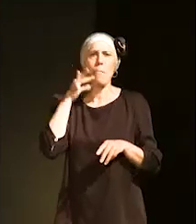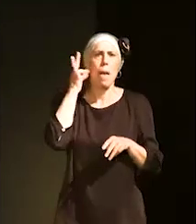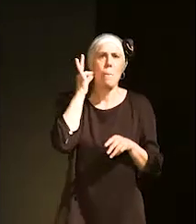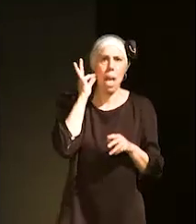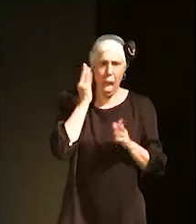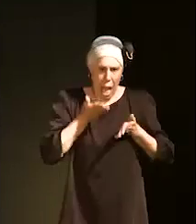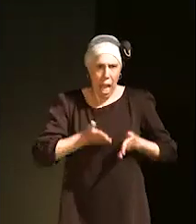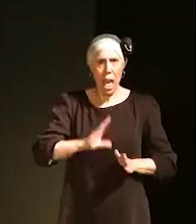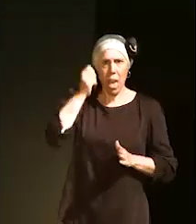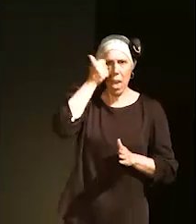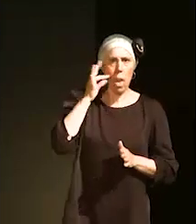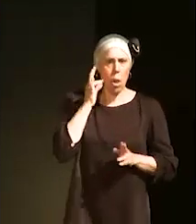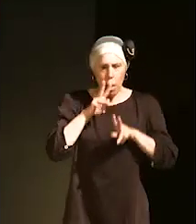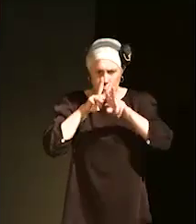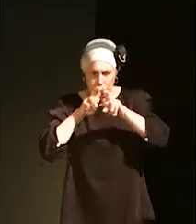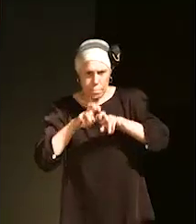ellas